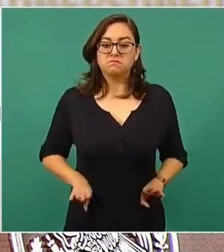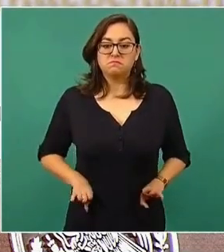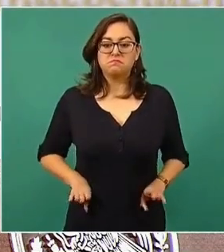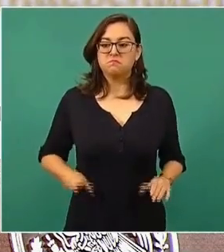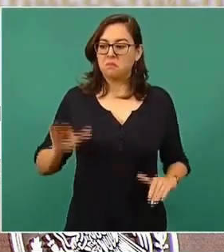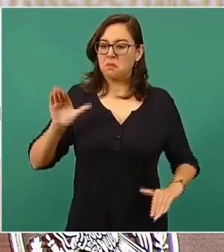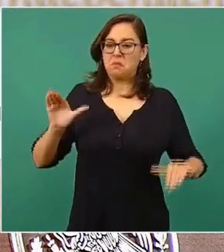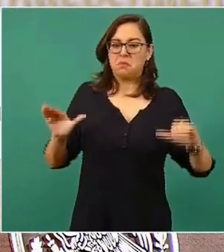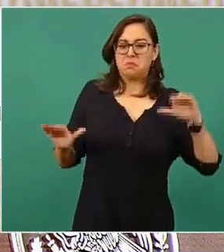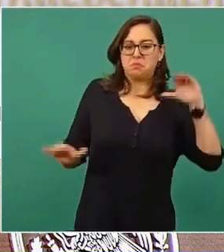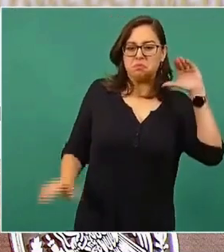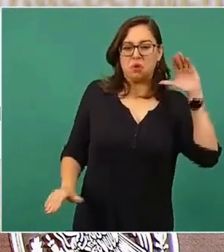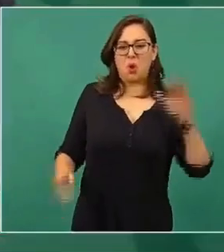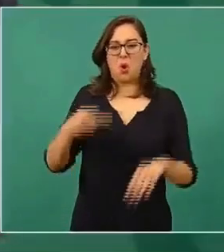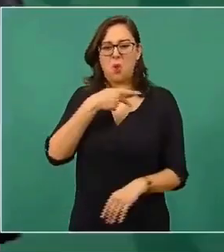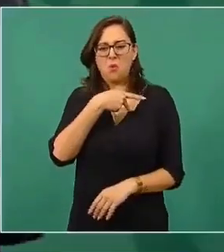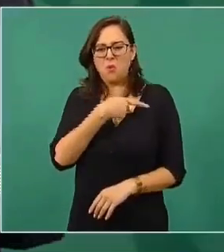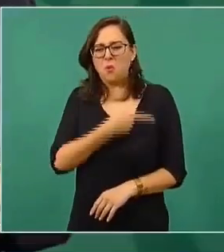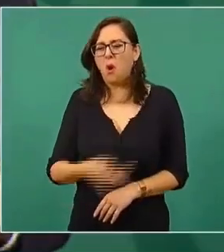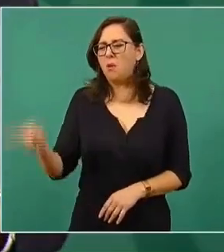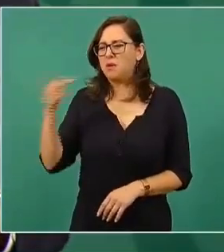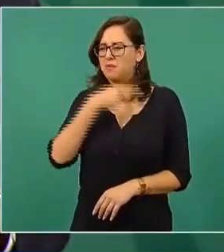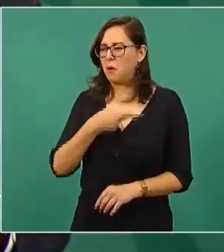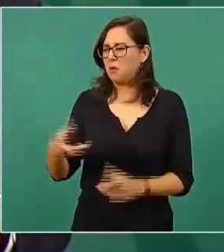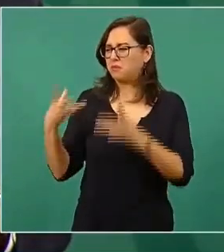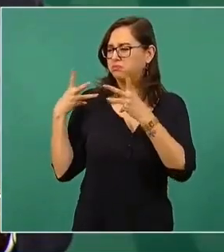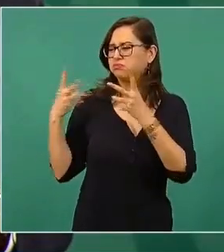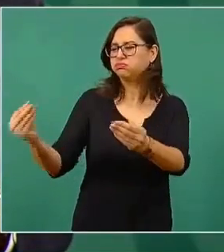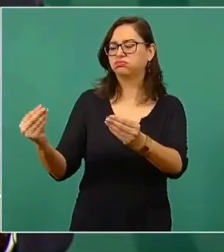desigualdad, tanta pobreza.